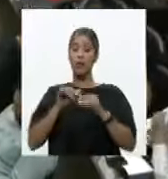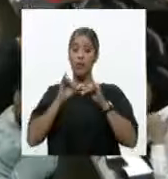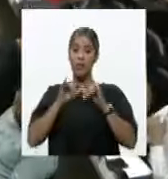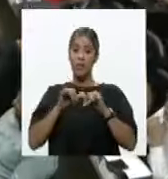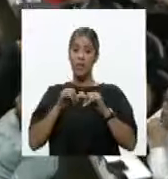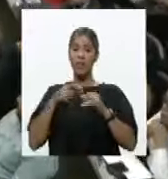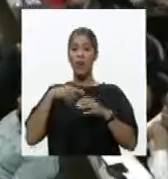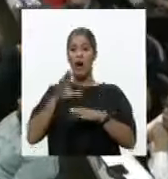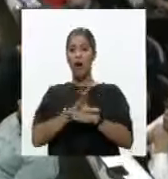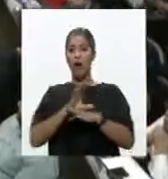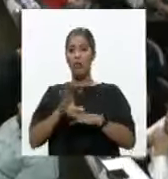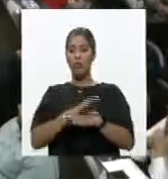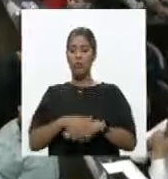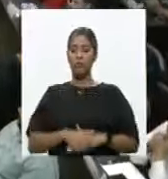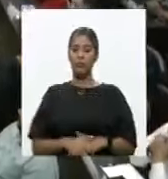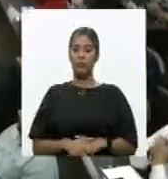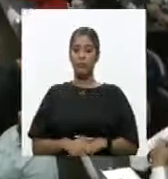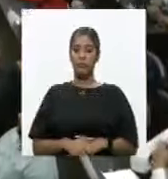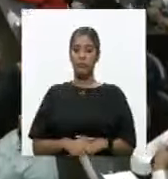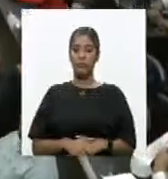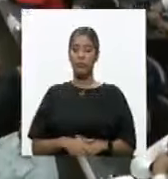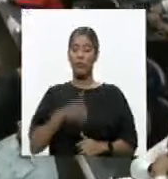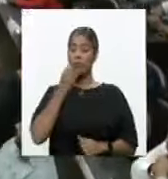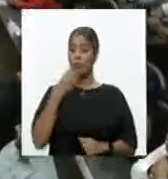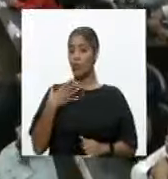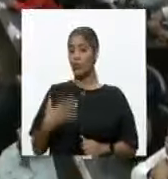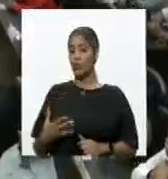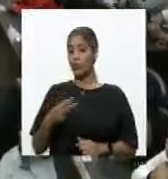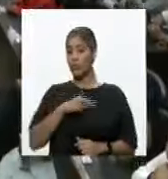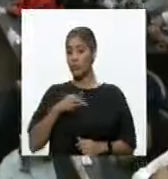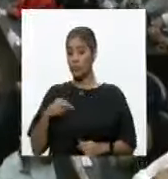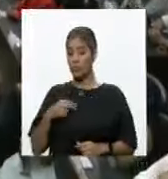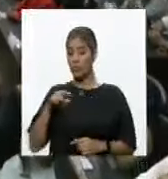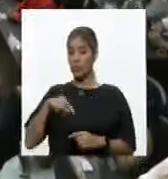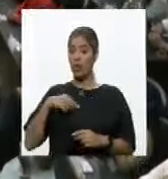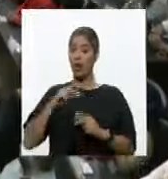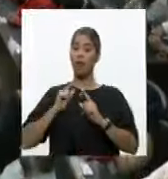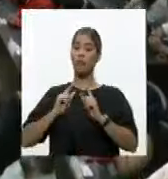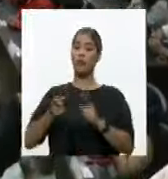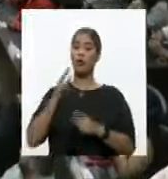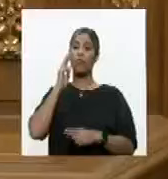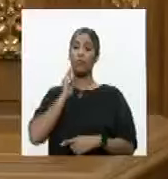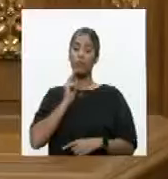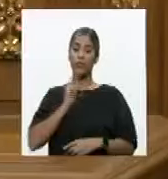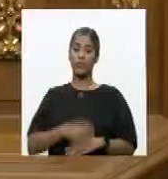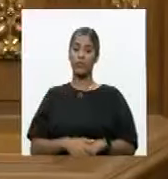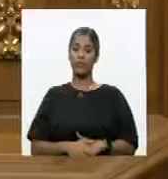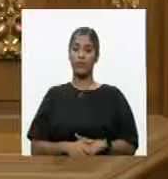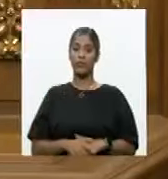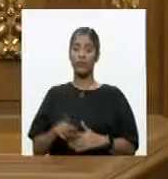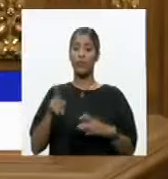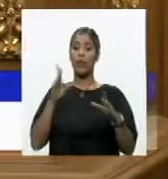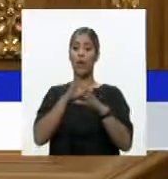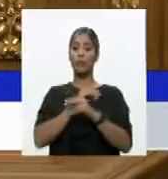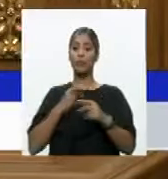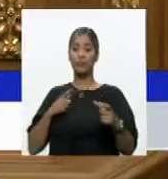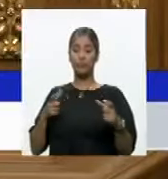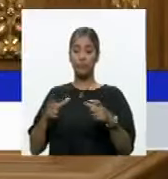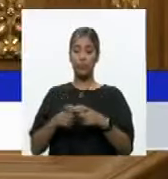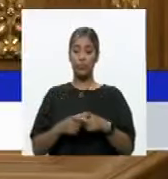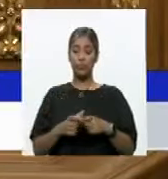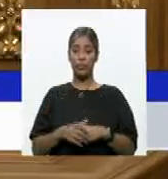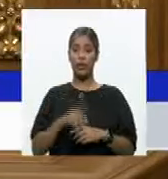samán de Güere Nuevo. Bueno, hicimos un acto en la Avenida Bolívar, estaba Teodoro Pecov, y en la noche nos reunimos en